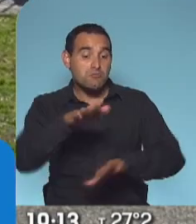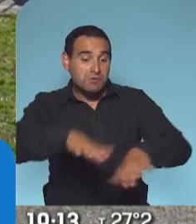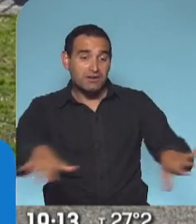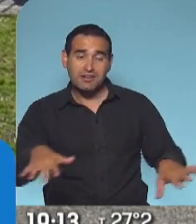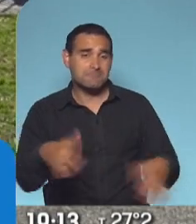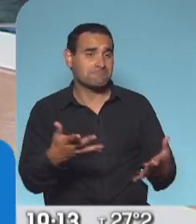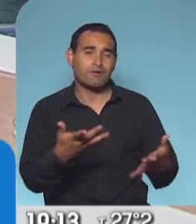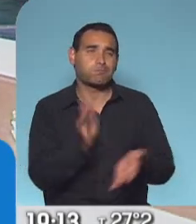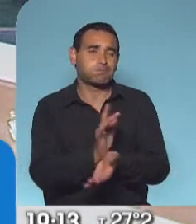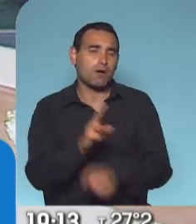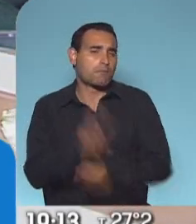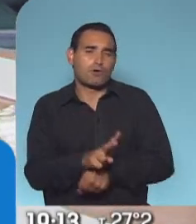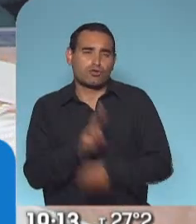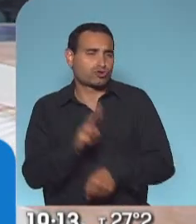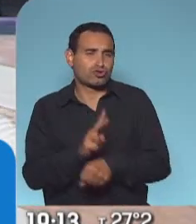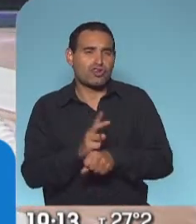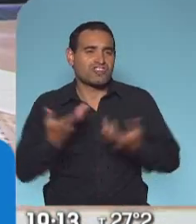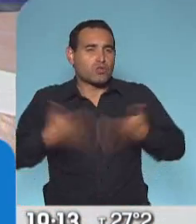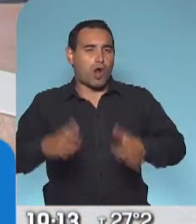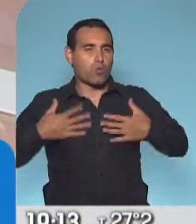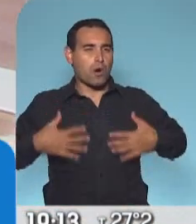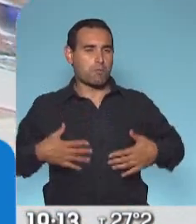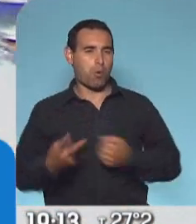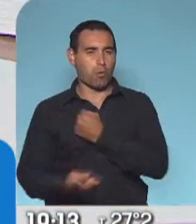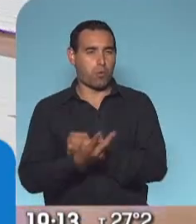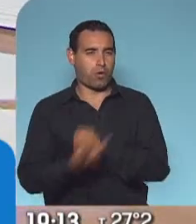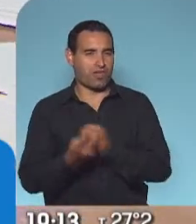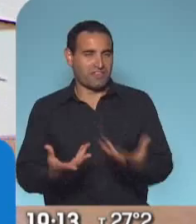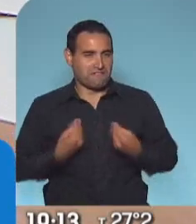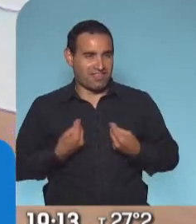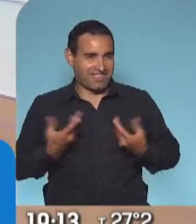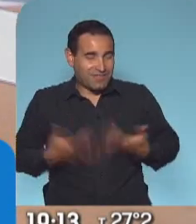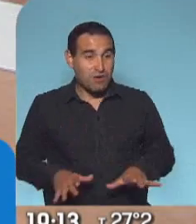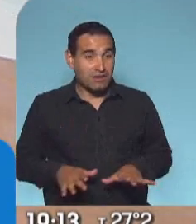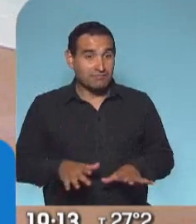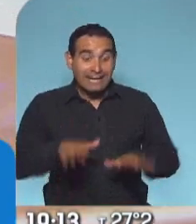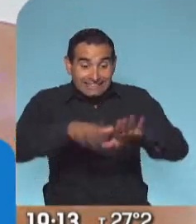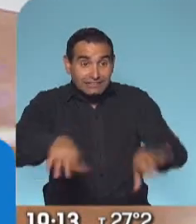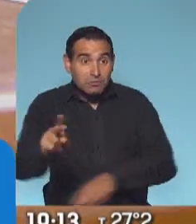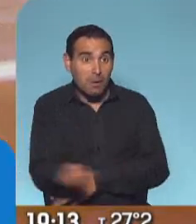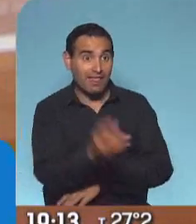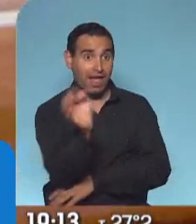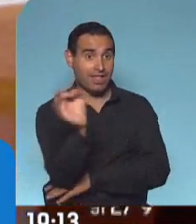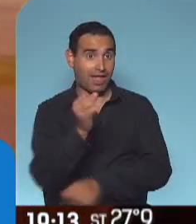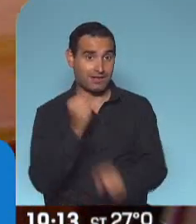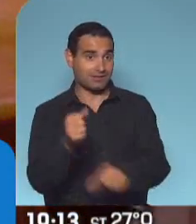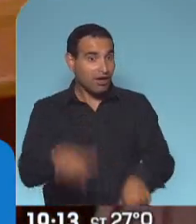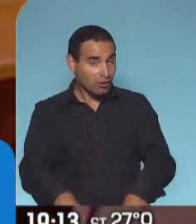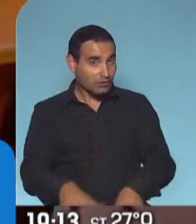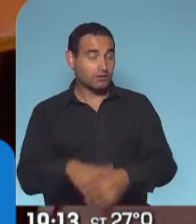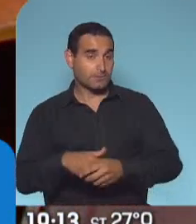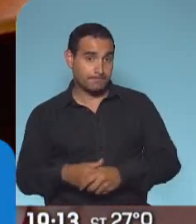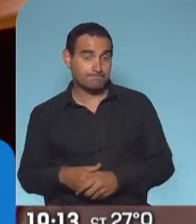pediátrico está protegido naturalmente. Y no hay mortalidad en pacientes pediátricos. Eso